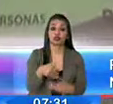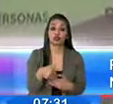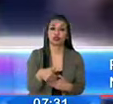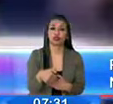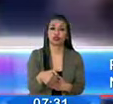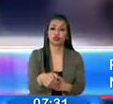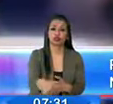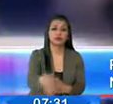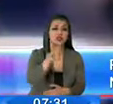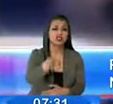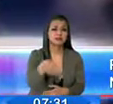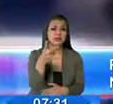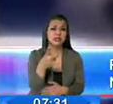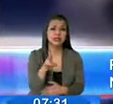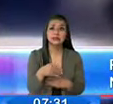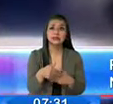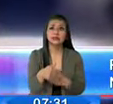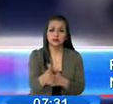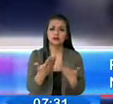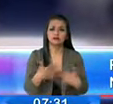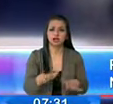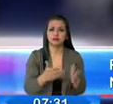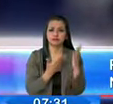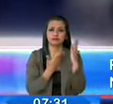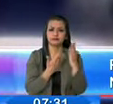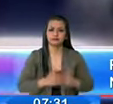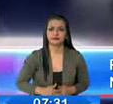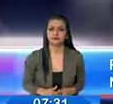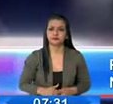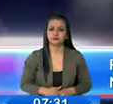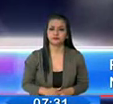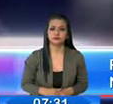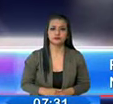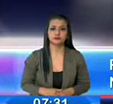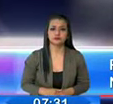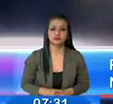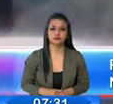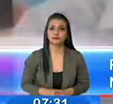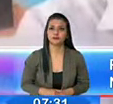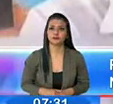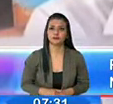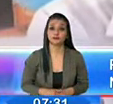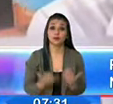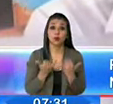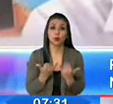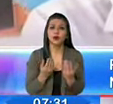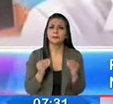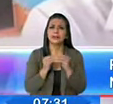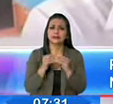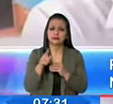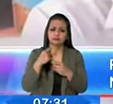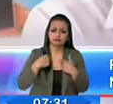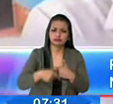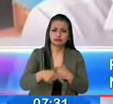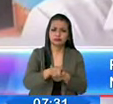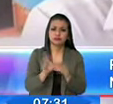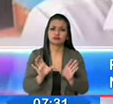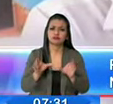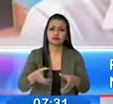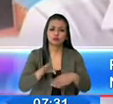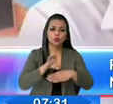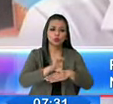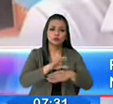de 2017 se identificaron 850 denuncias. Estamos fortaleciendo los departamentos de consejería